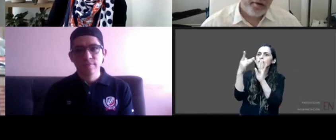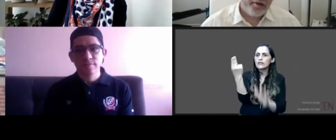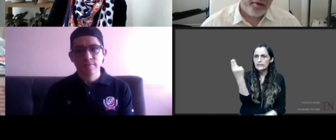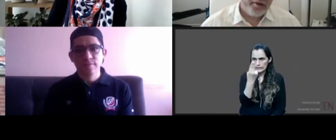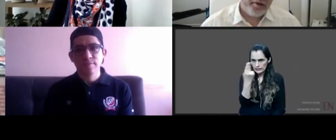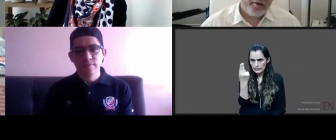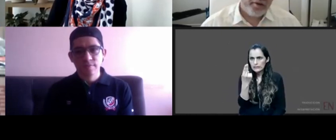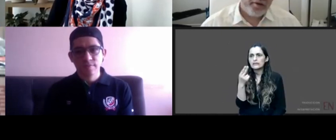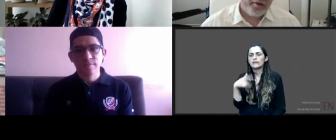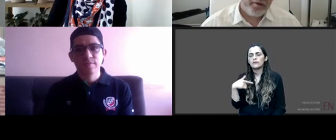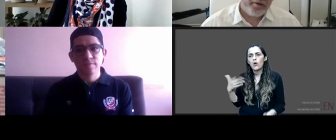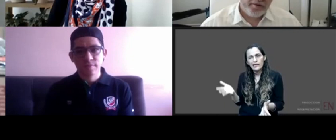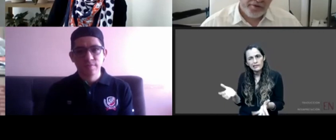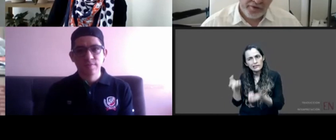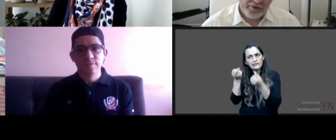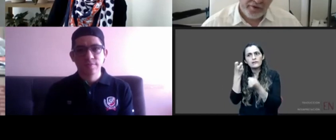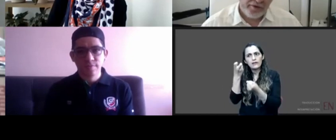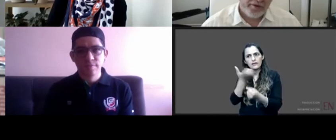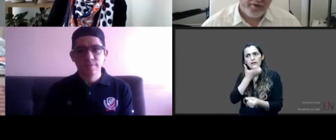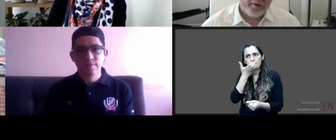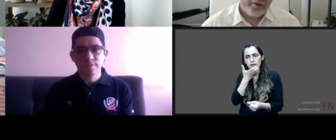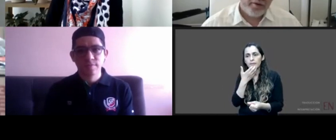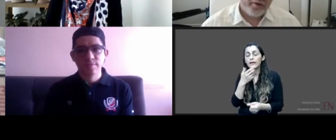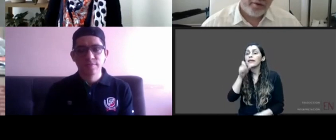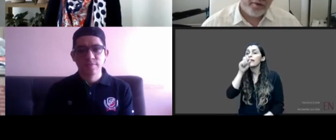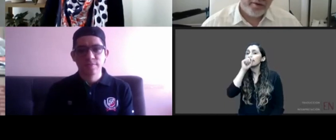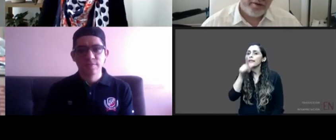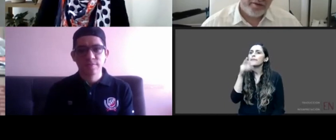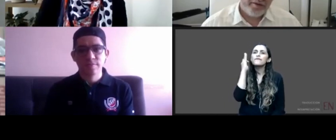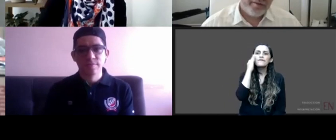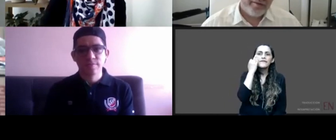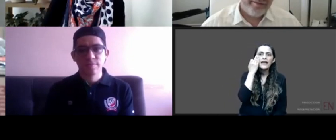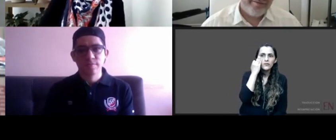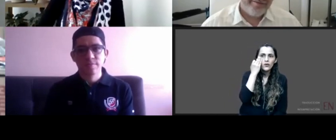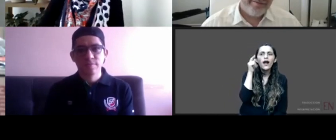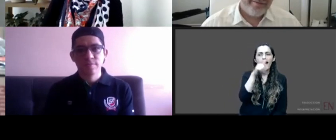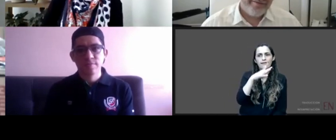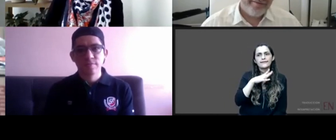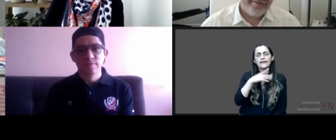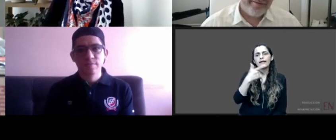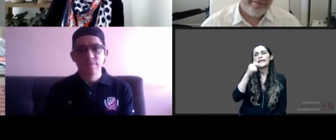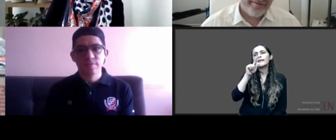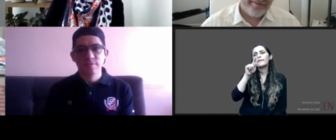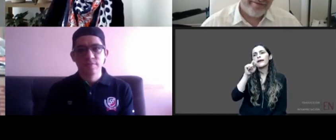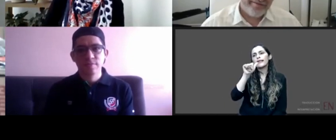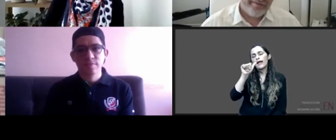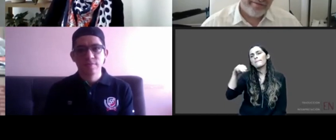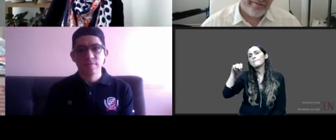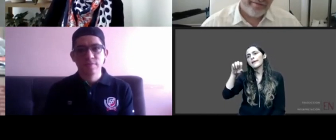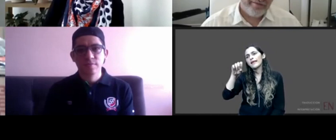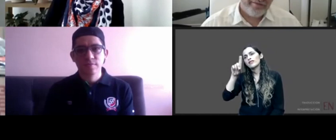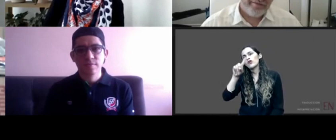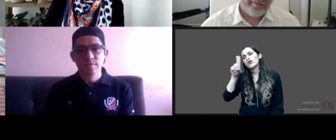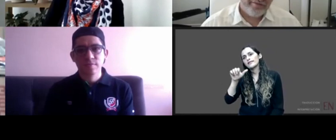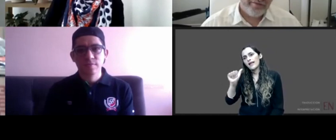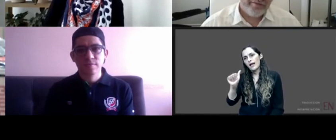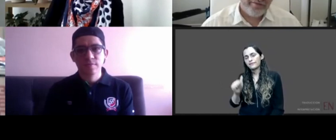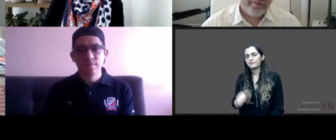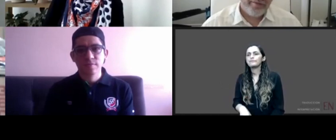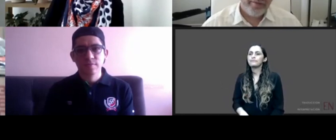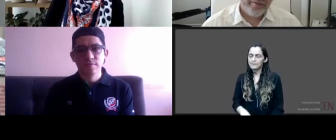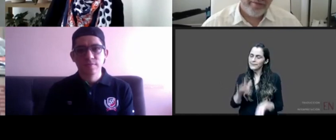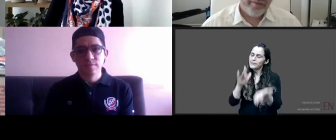Y también me encuentran como Gilberta Mendoza en Facebook. Muchísimas gracias. Perfecto. Mi Exlazocamati.